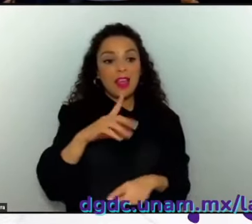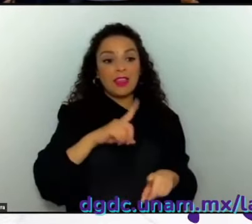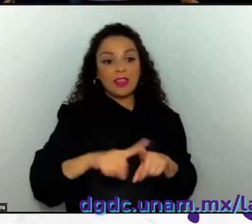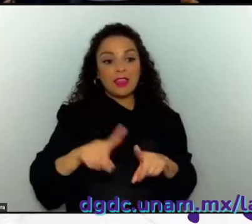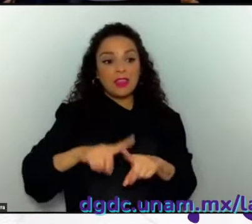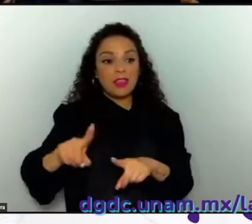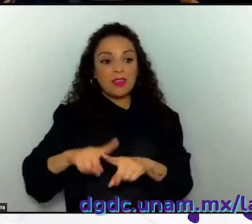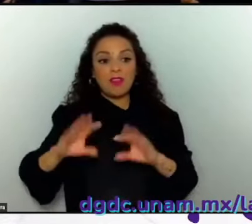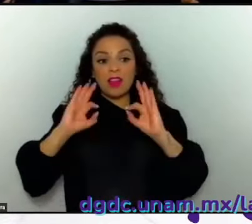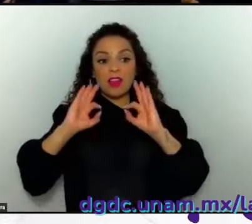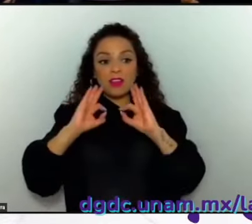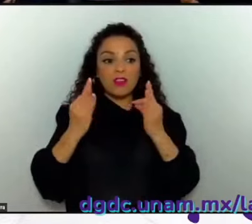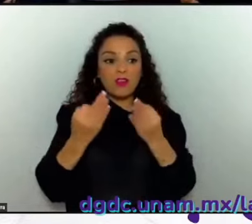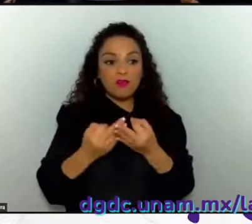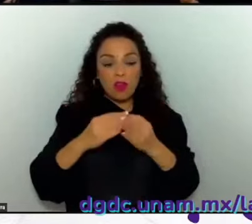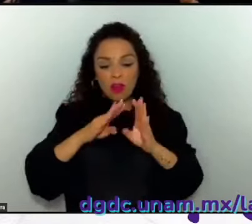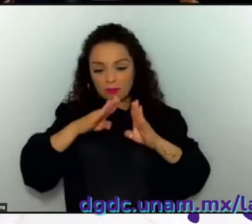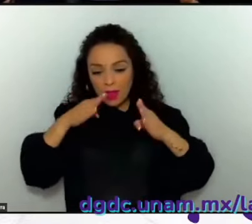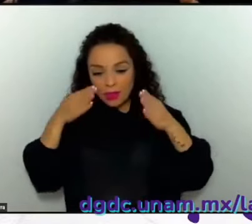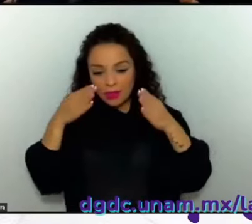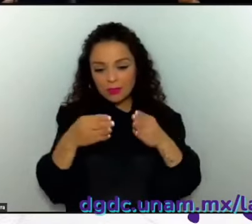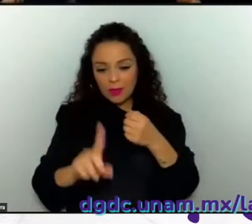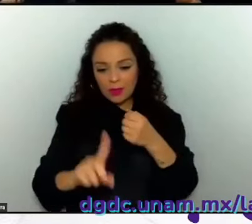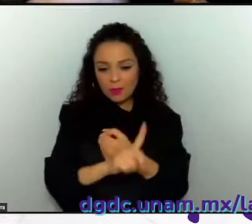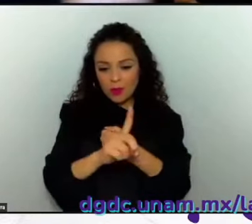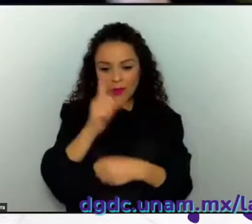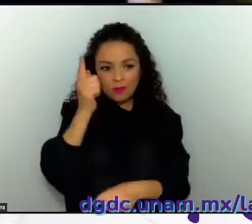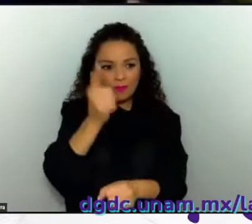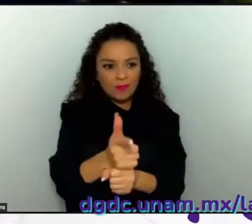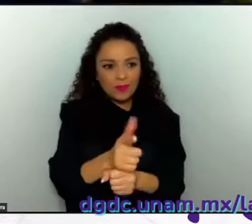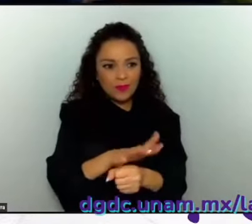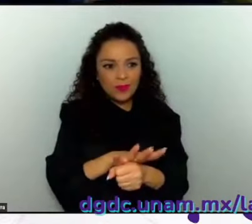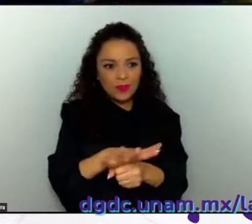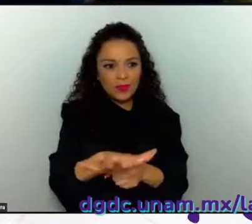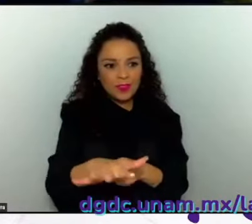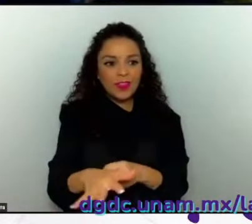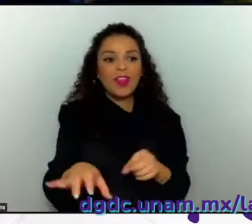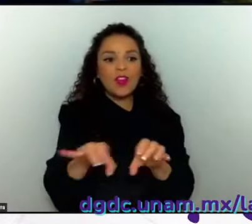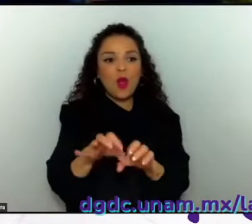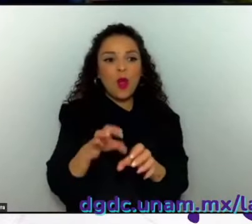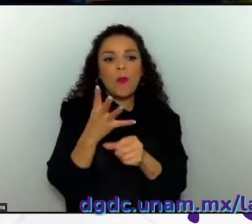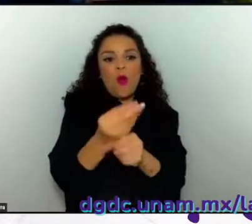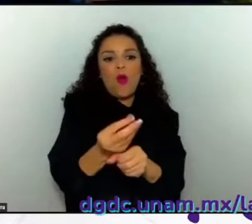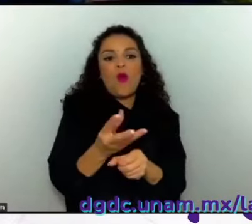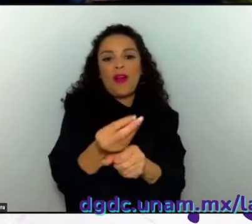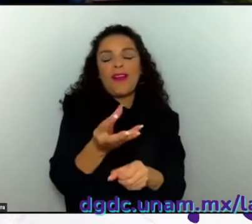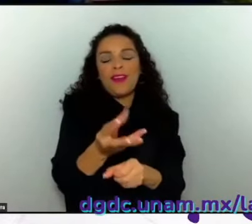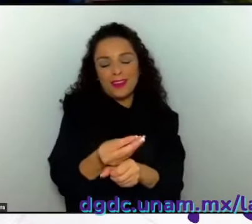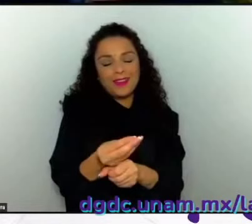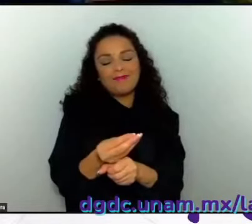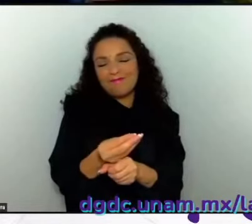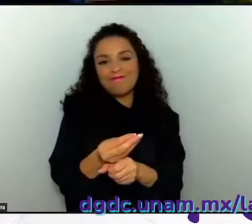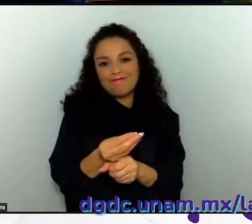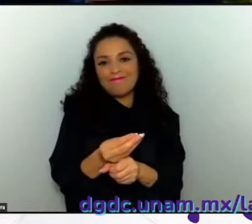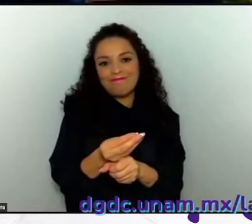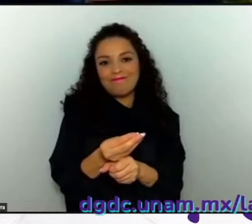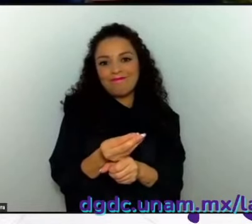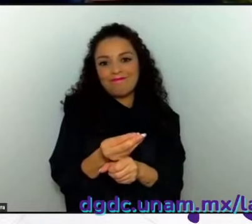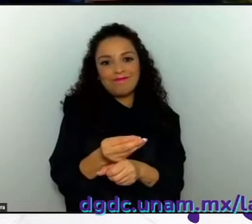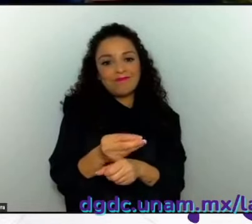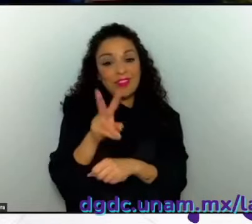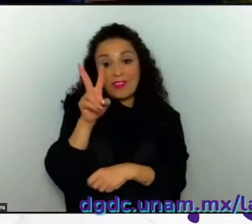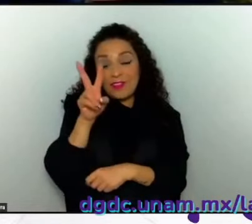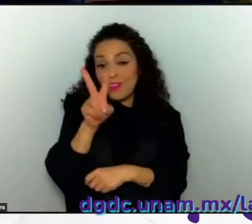de enfocar el problema y en ninguna he encontrado ninguna solución. O sea, realmente No sé